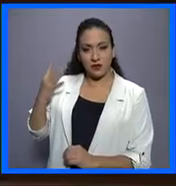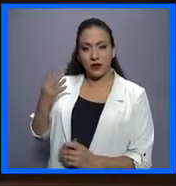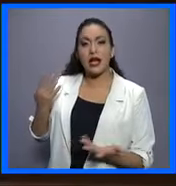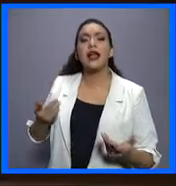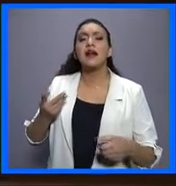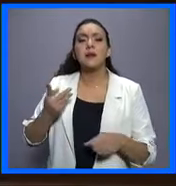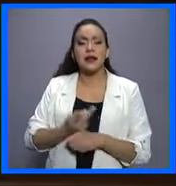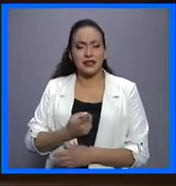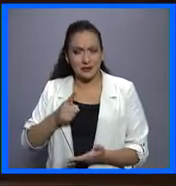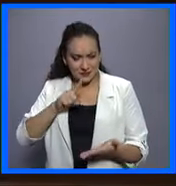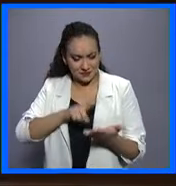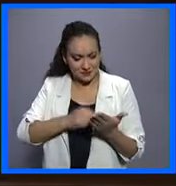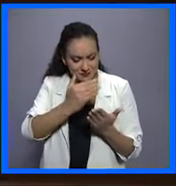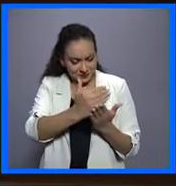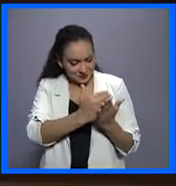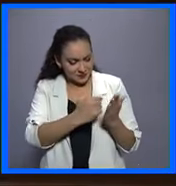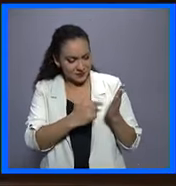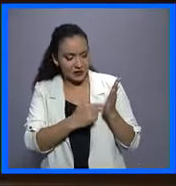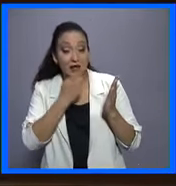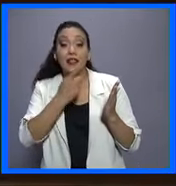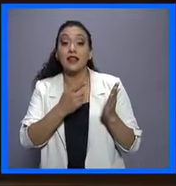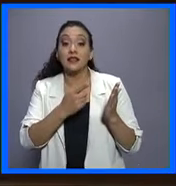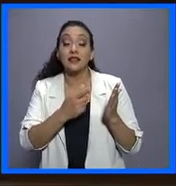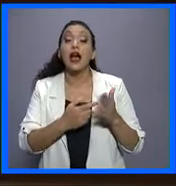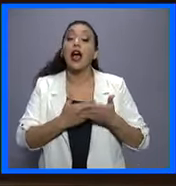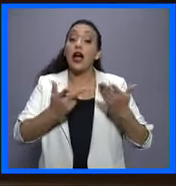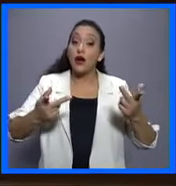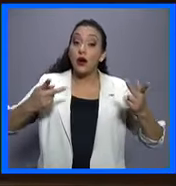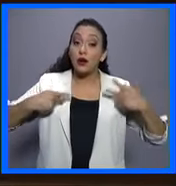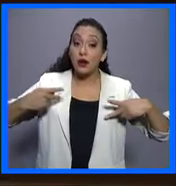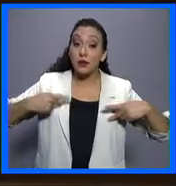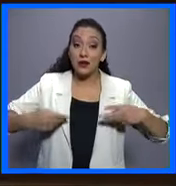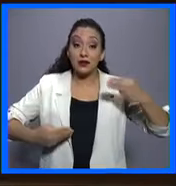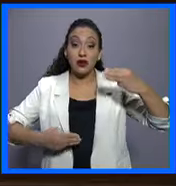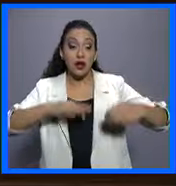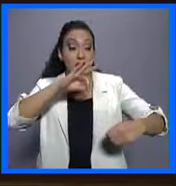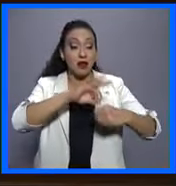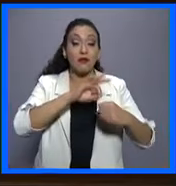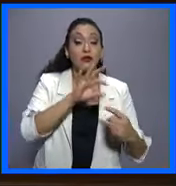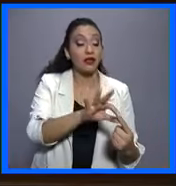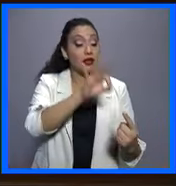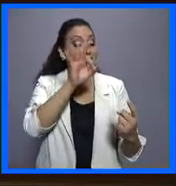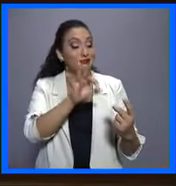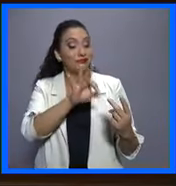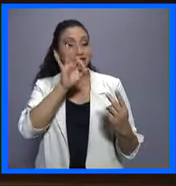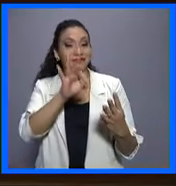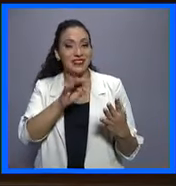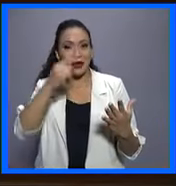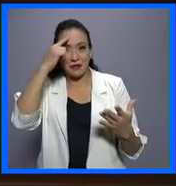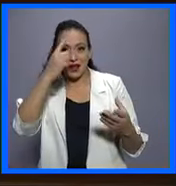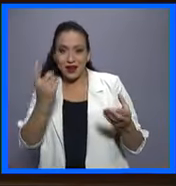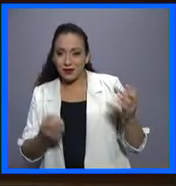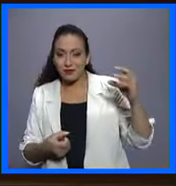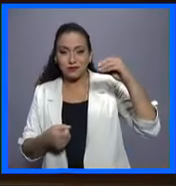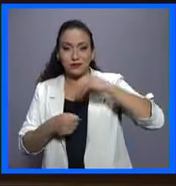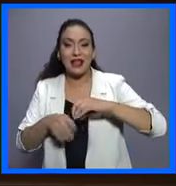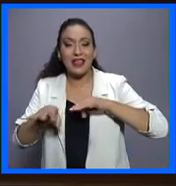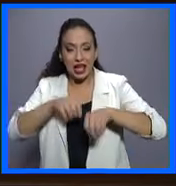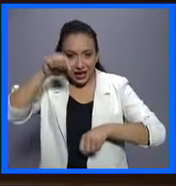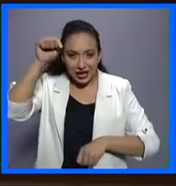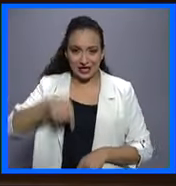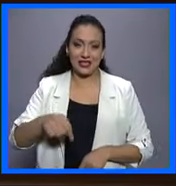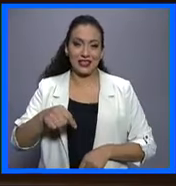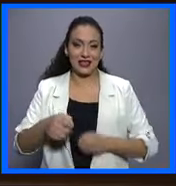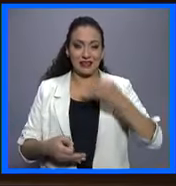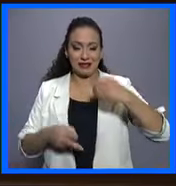entre sus premisas fundamentales que fuese el pueblo el que eligiera a las magistradas y magistrados de este órgano esencial para la